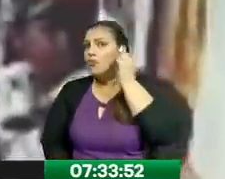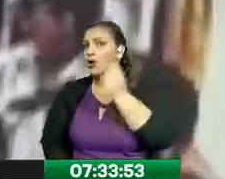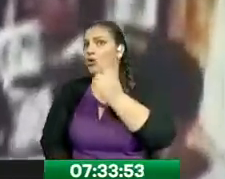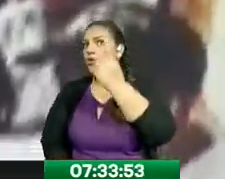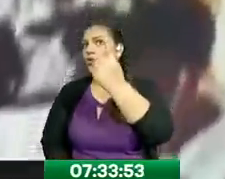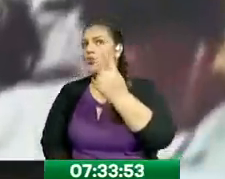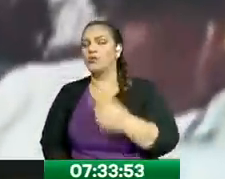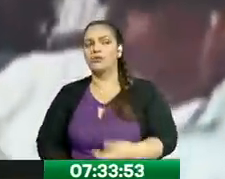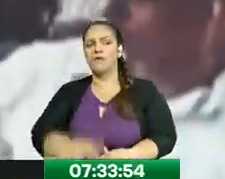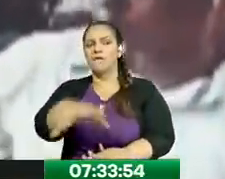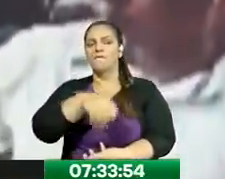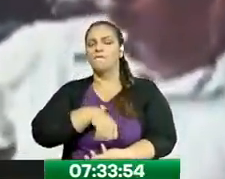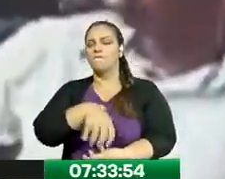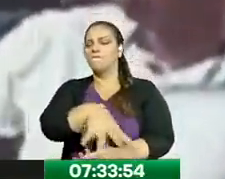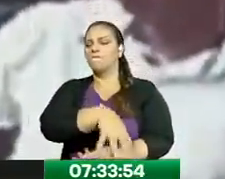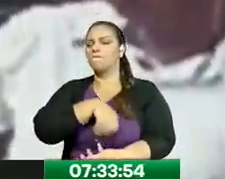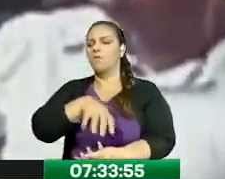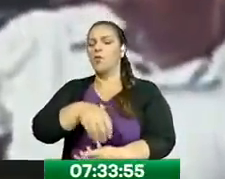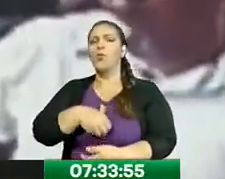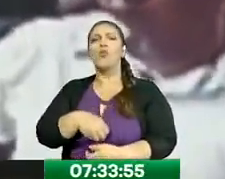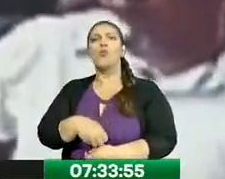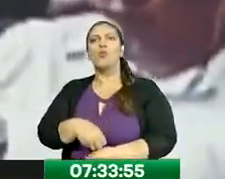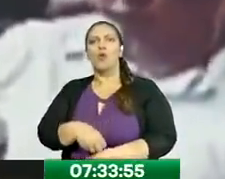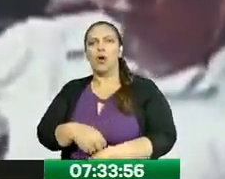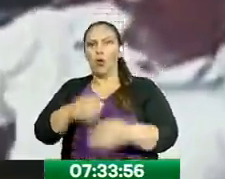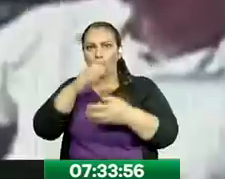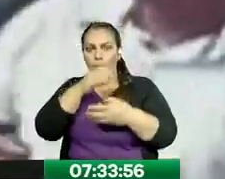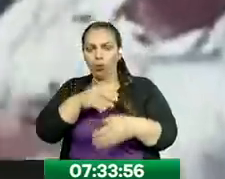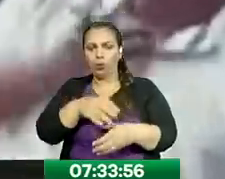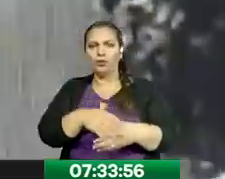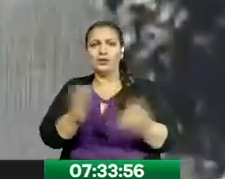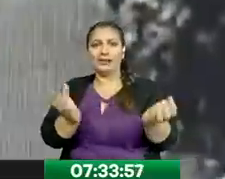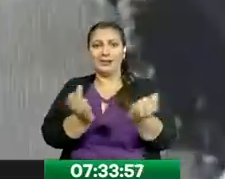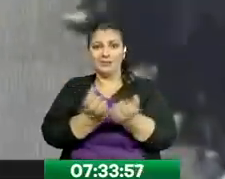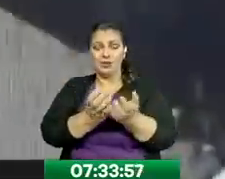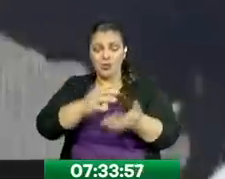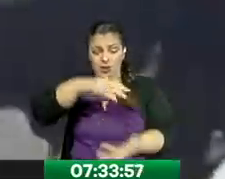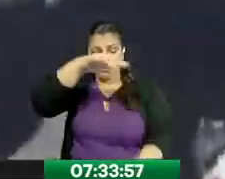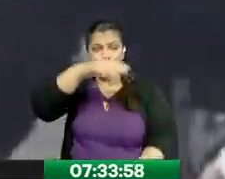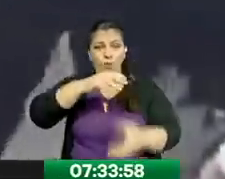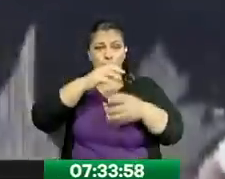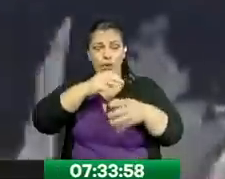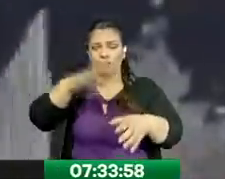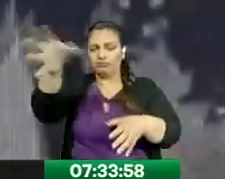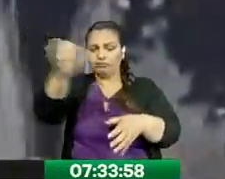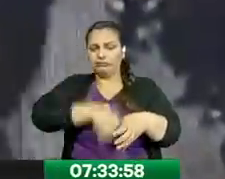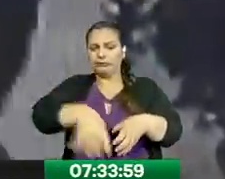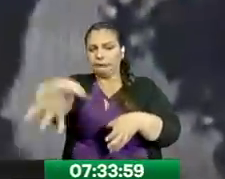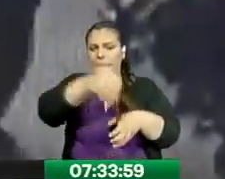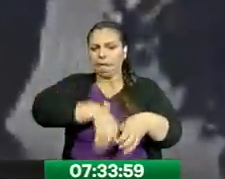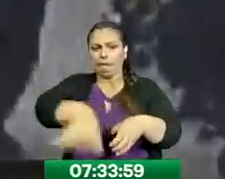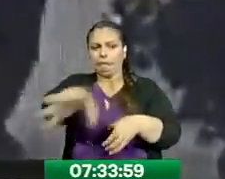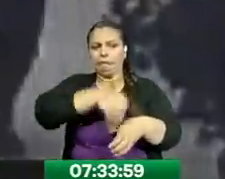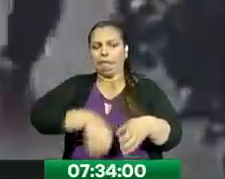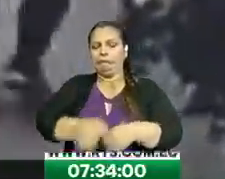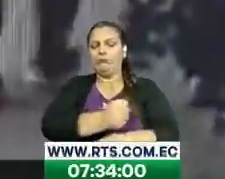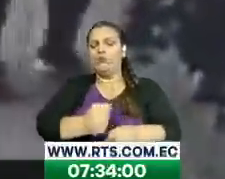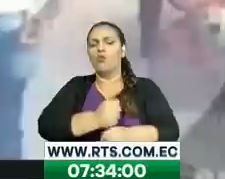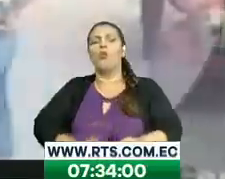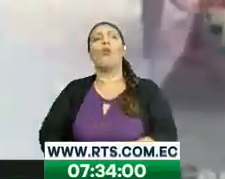primer cargamento de juguetes ocultos en una funda de basura empezaron a sacar pack tras paquete